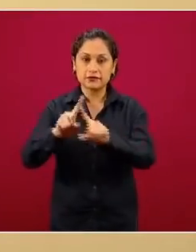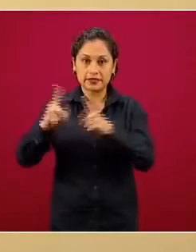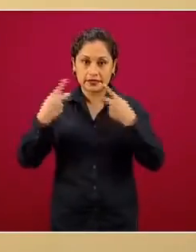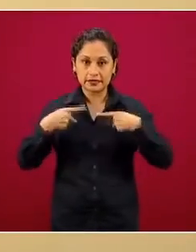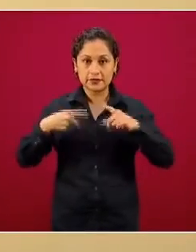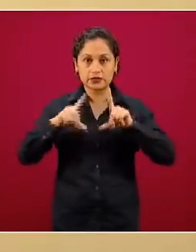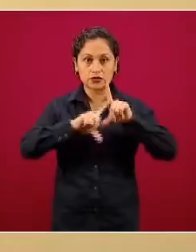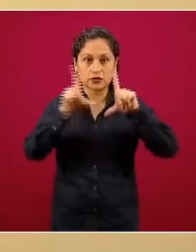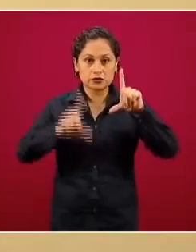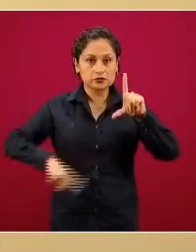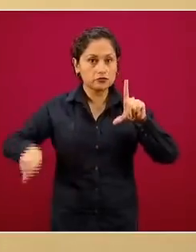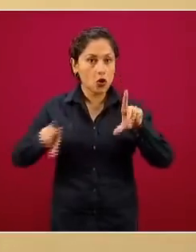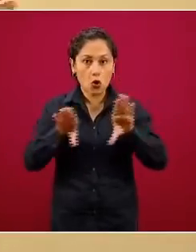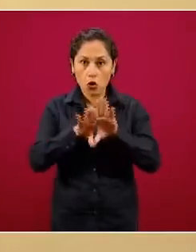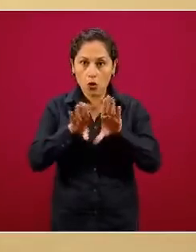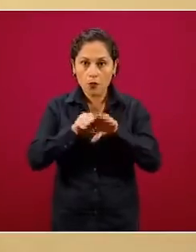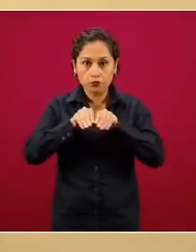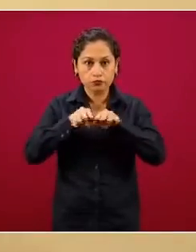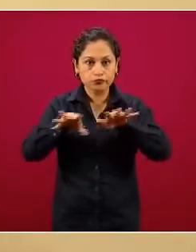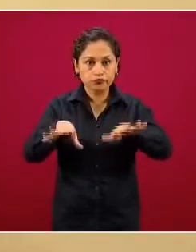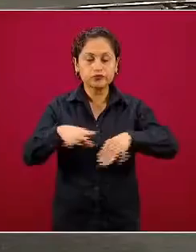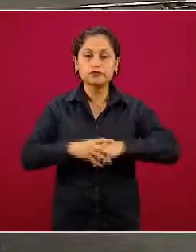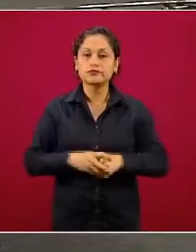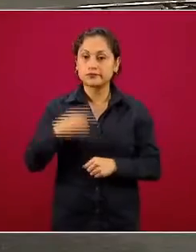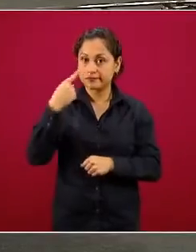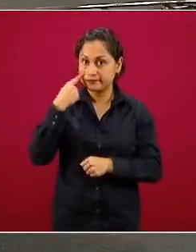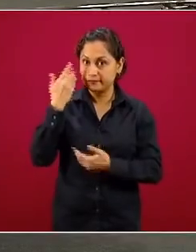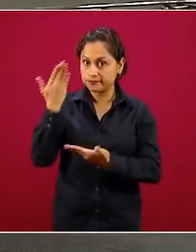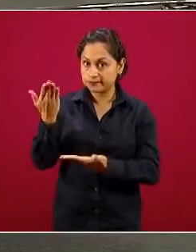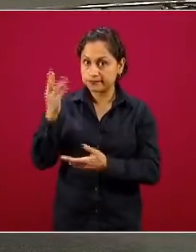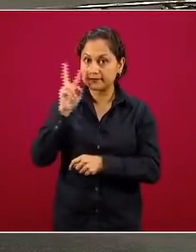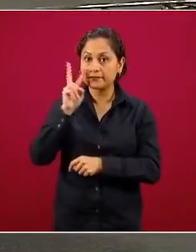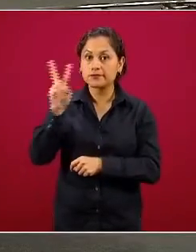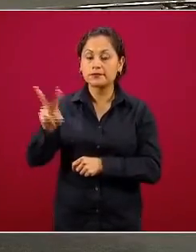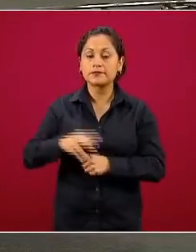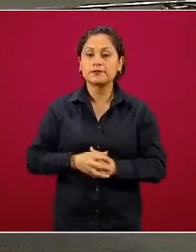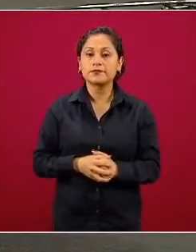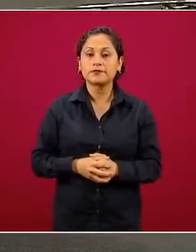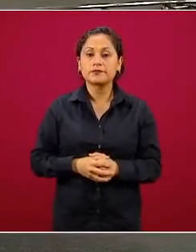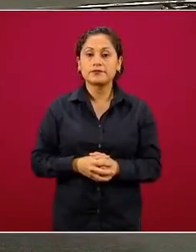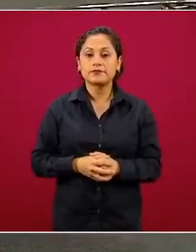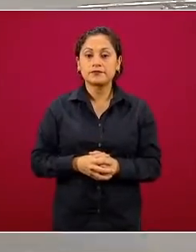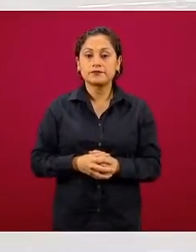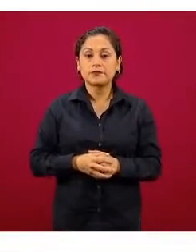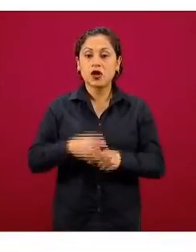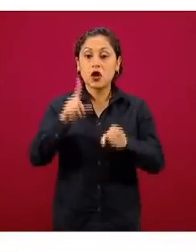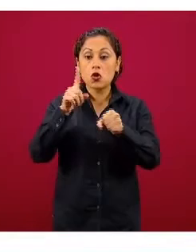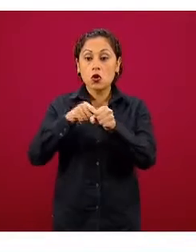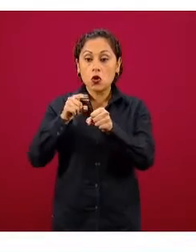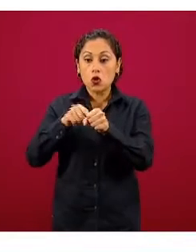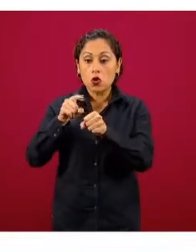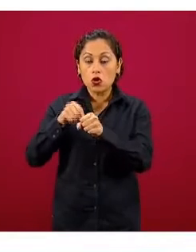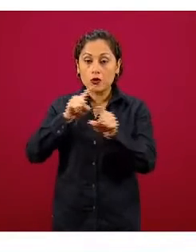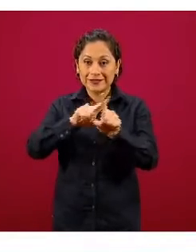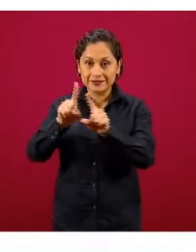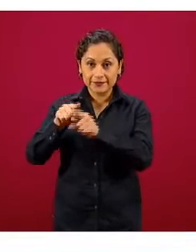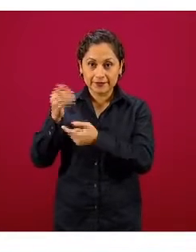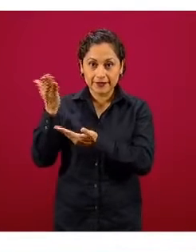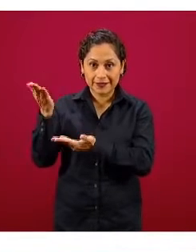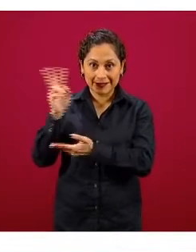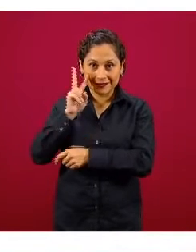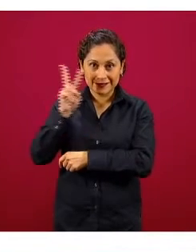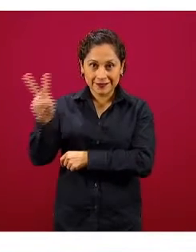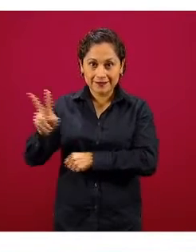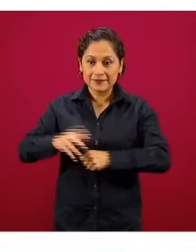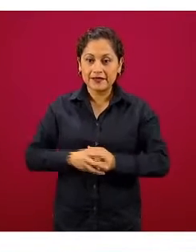territorio nacional, y pueden ustedes notar en base a la escala de colores, que representa a su vez escalas